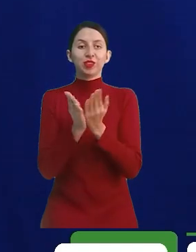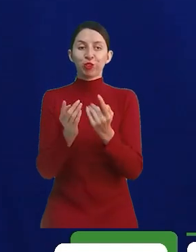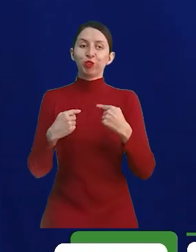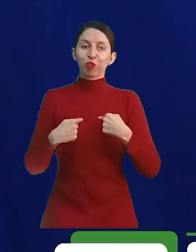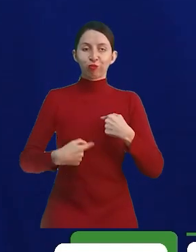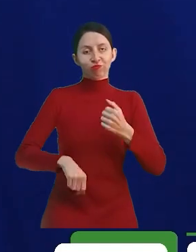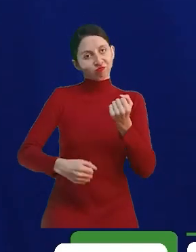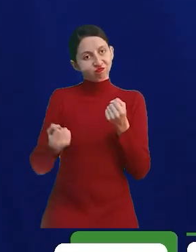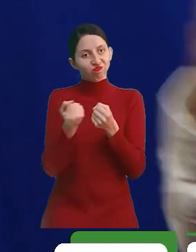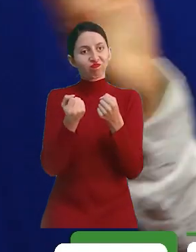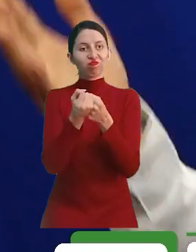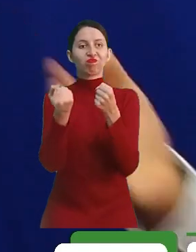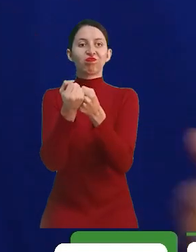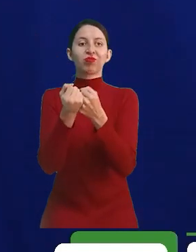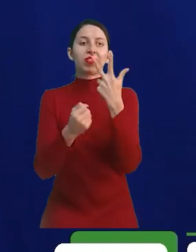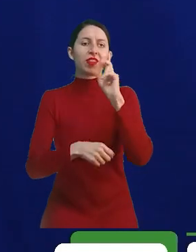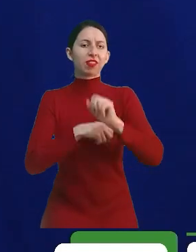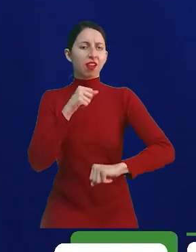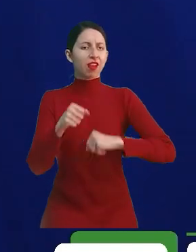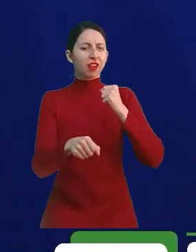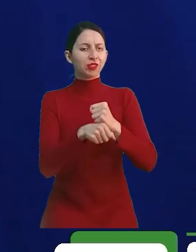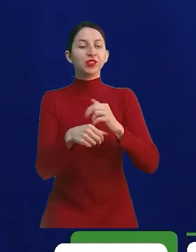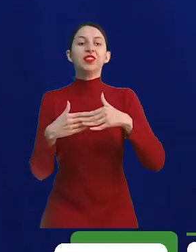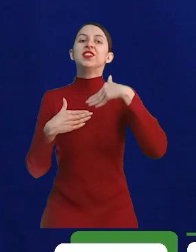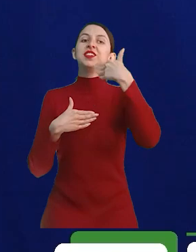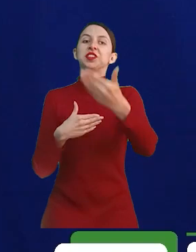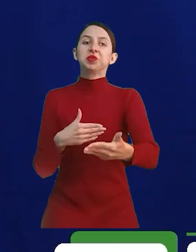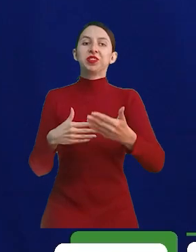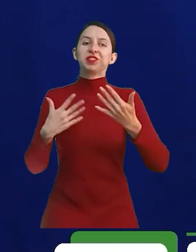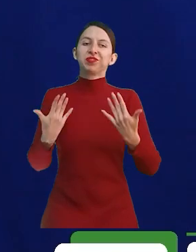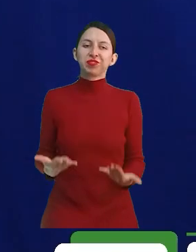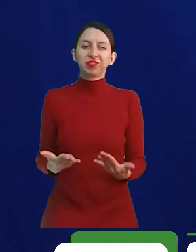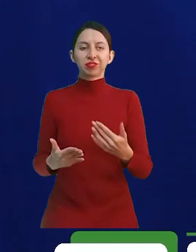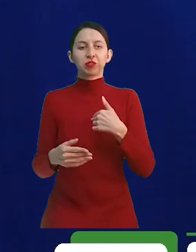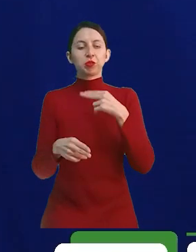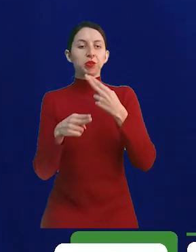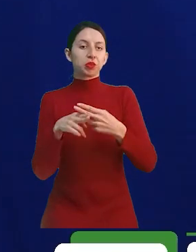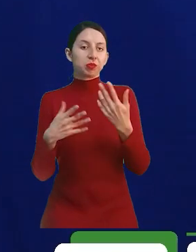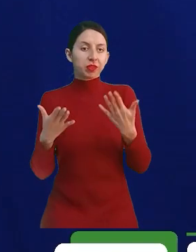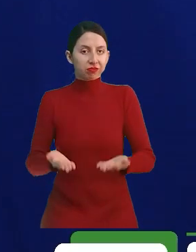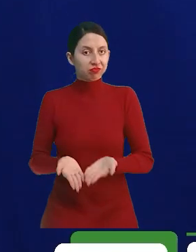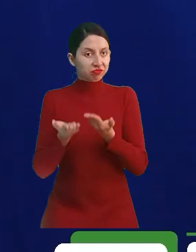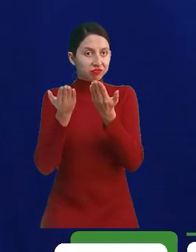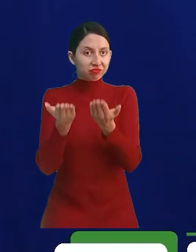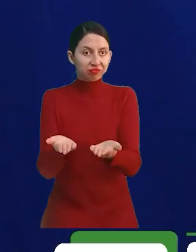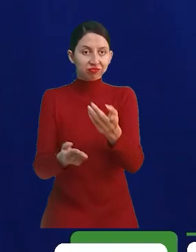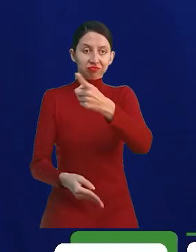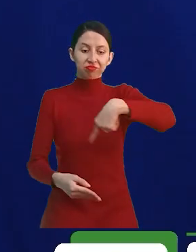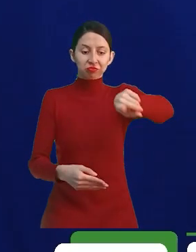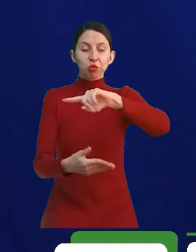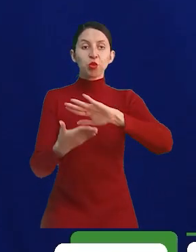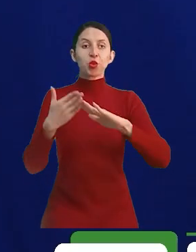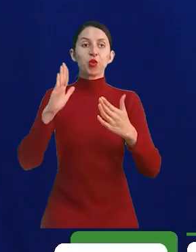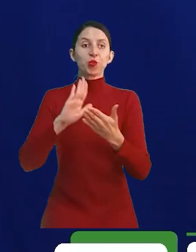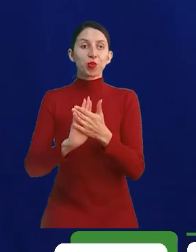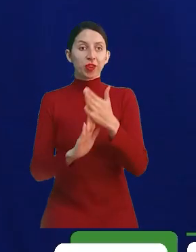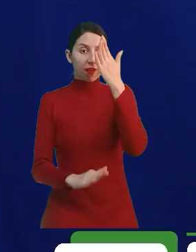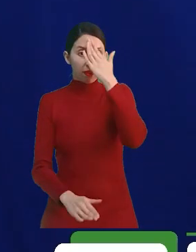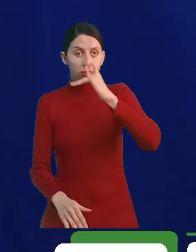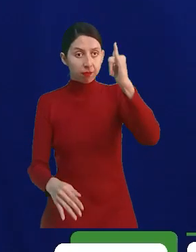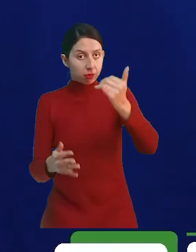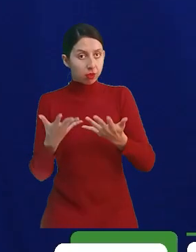de la facultad de Educación hoy 30 años después pongo mi nombre en consideración de la comunidad